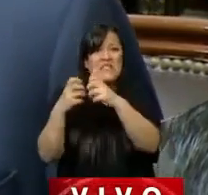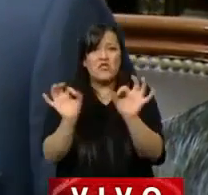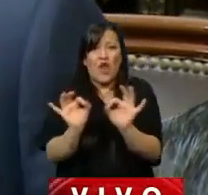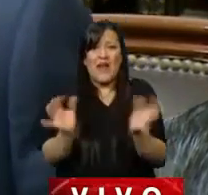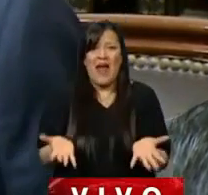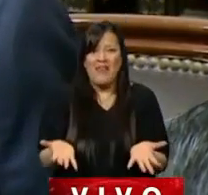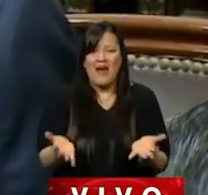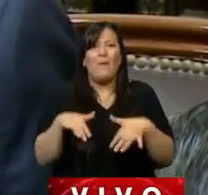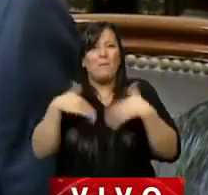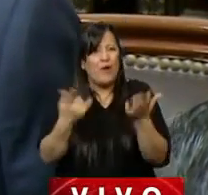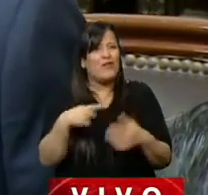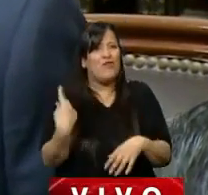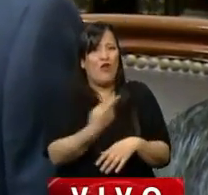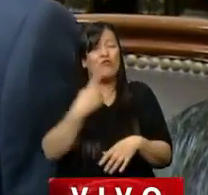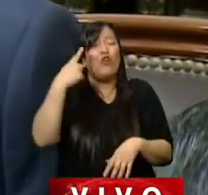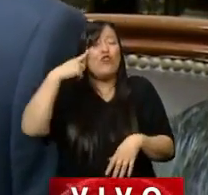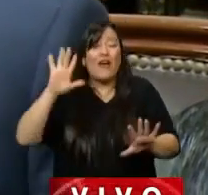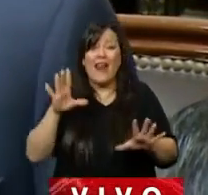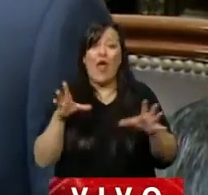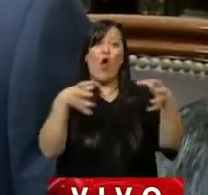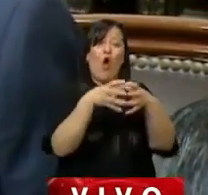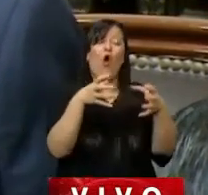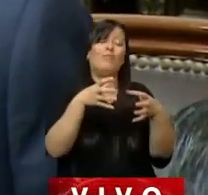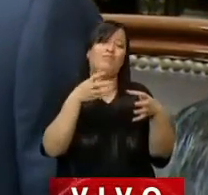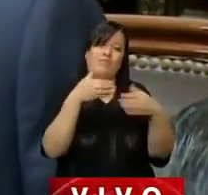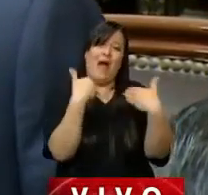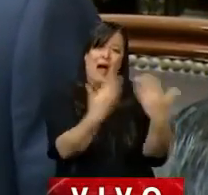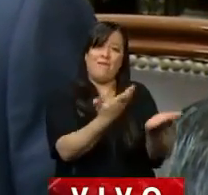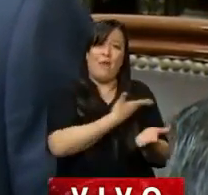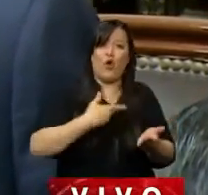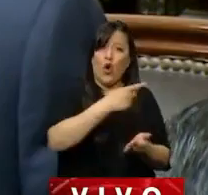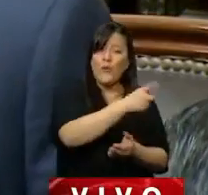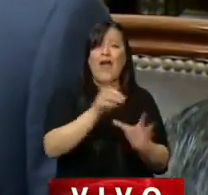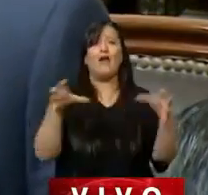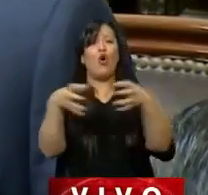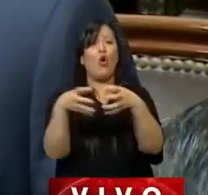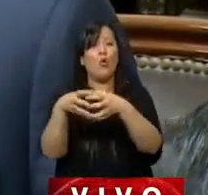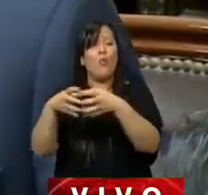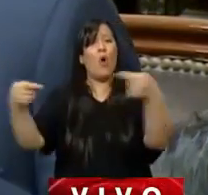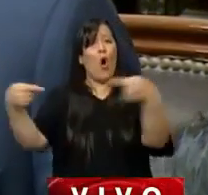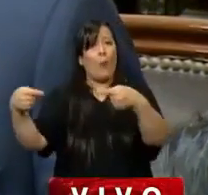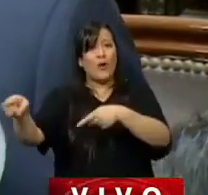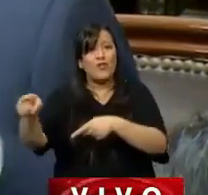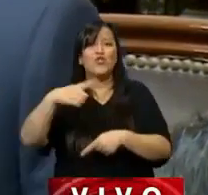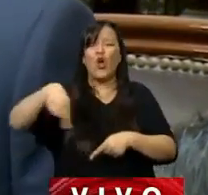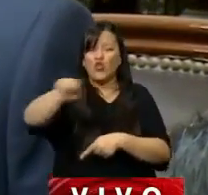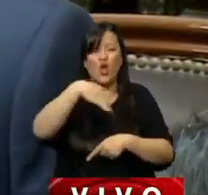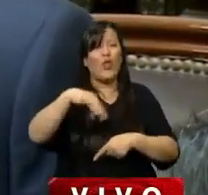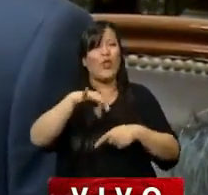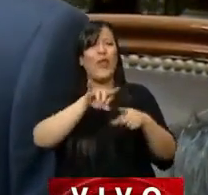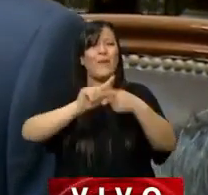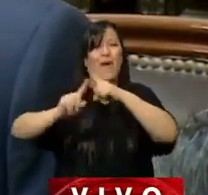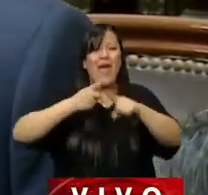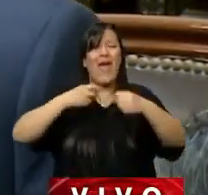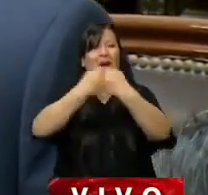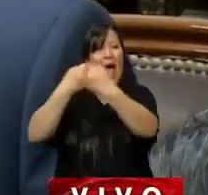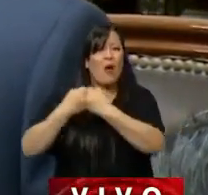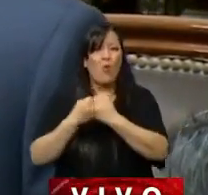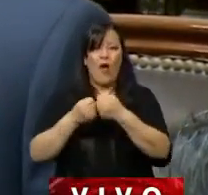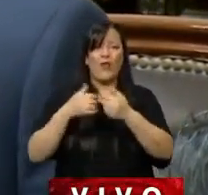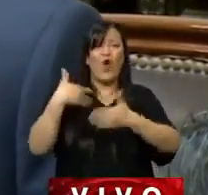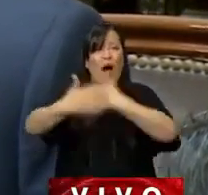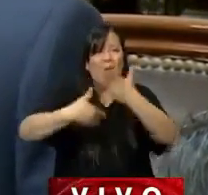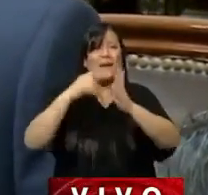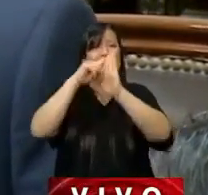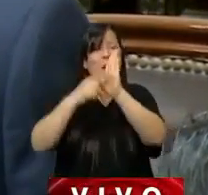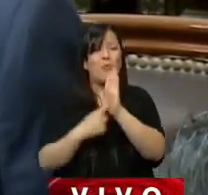que lo que tenemos que hacer, oficialismo y oposición, es poder consensuar, avanzar hacia esos puntos,